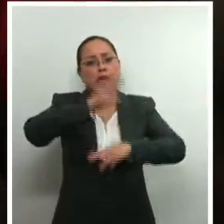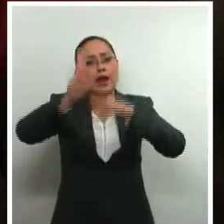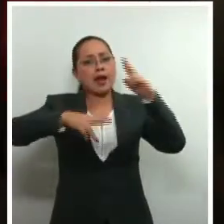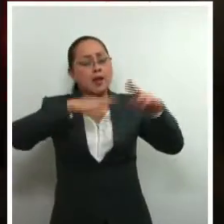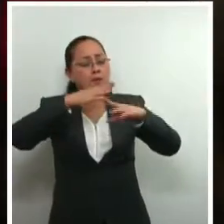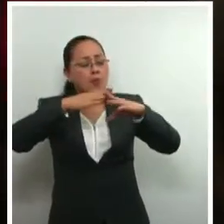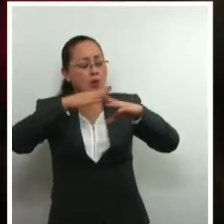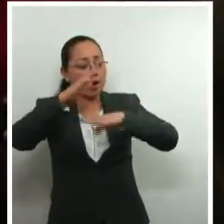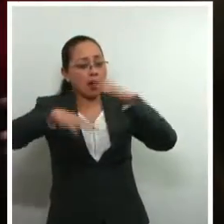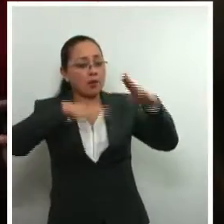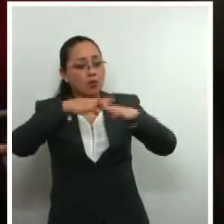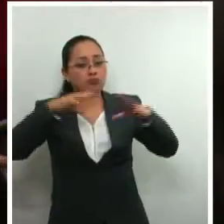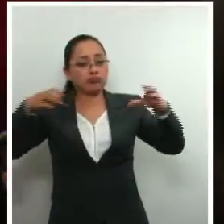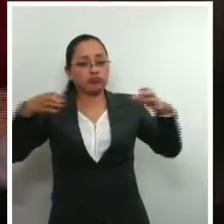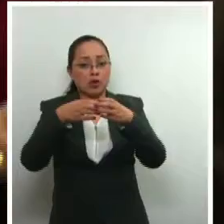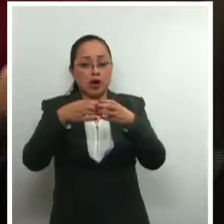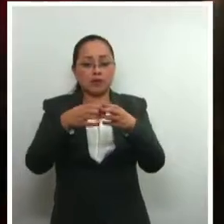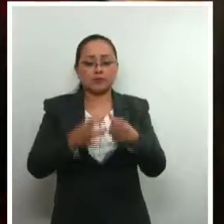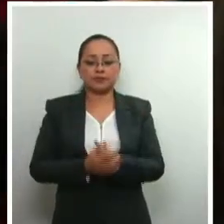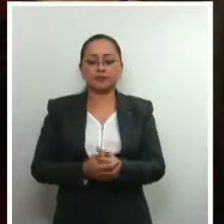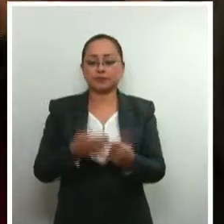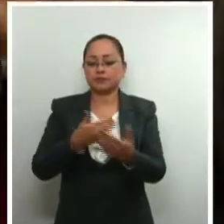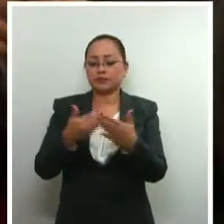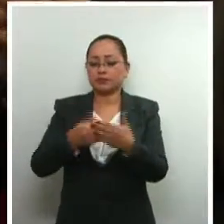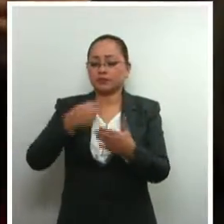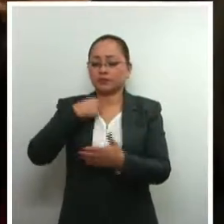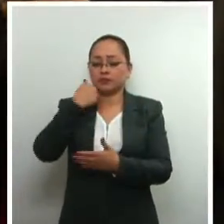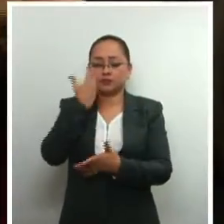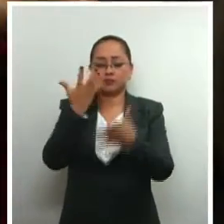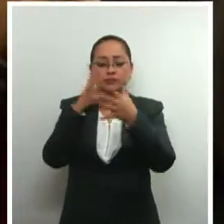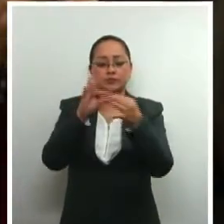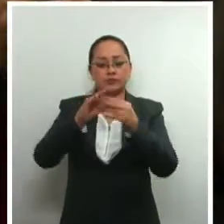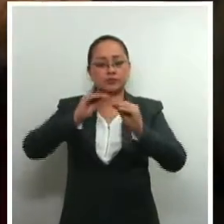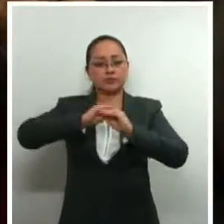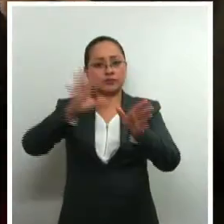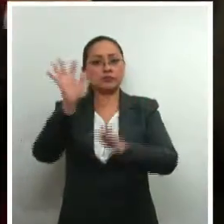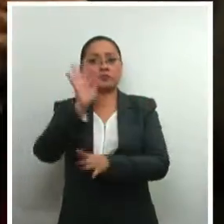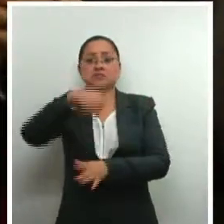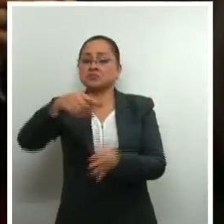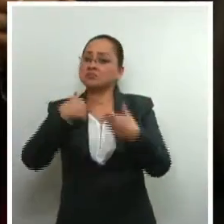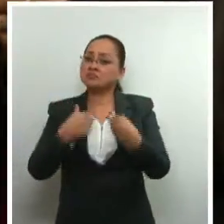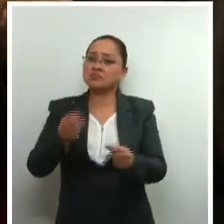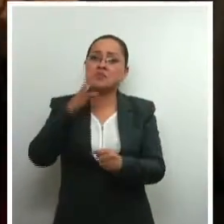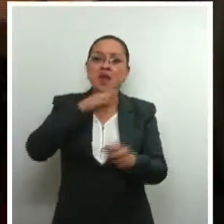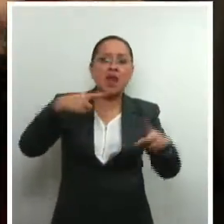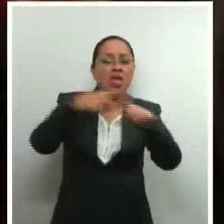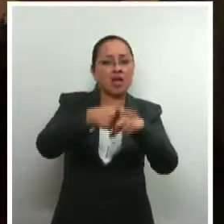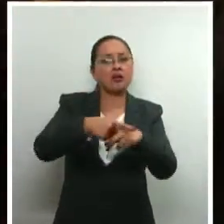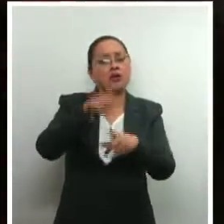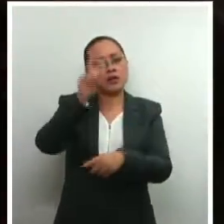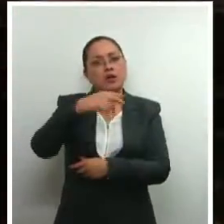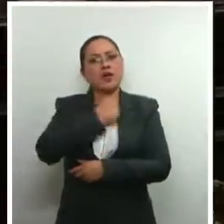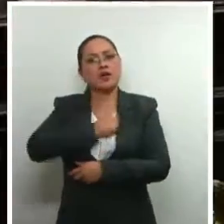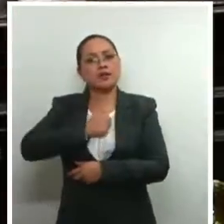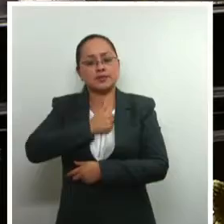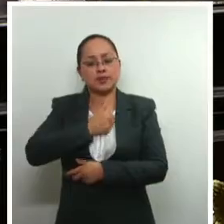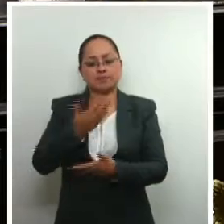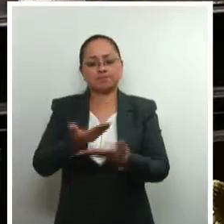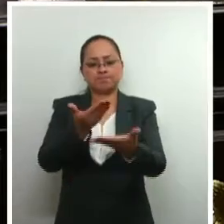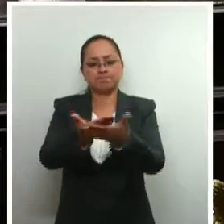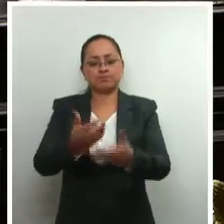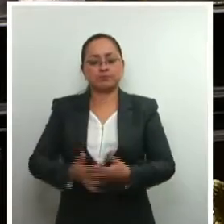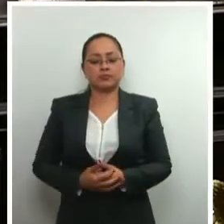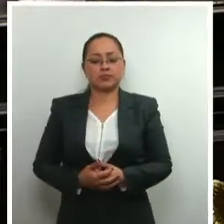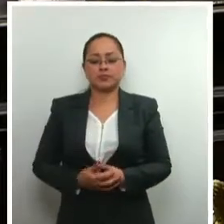universo. Eso es lo que quisiera aclarar. Si hubo un malentendido, lo lamento.